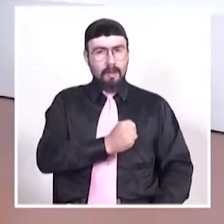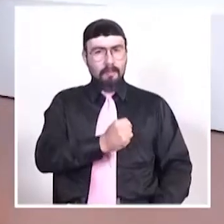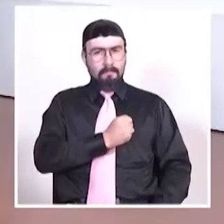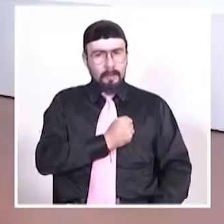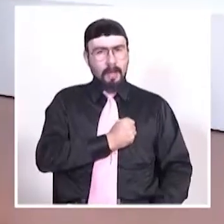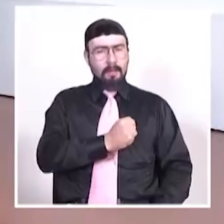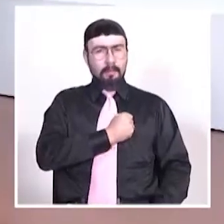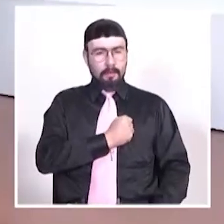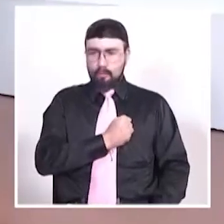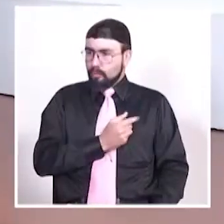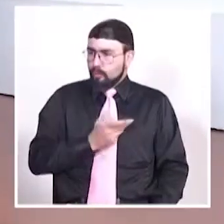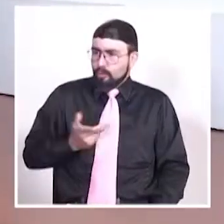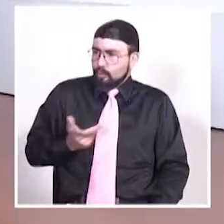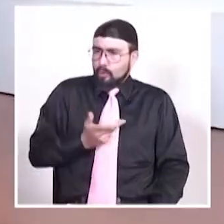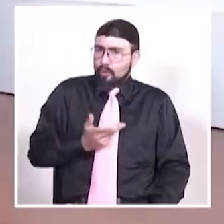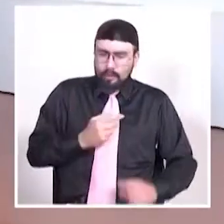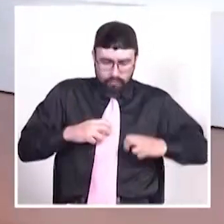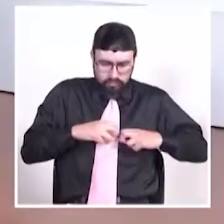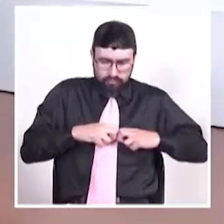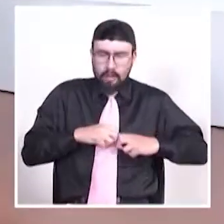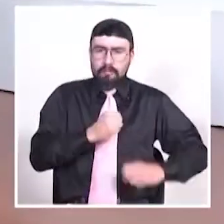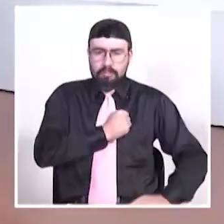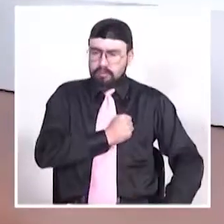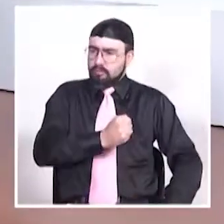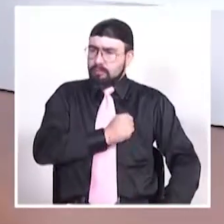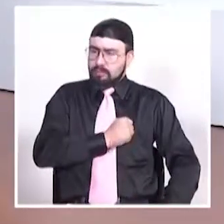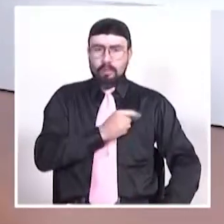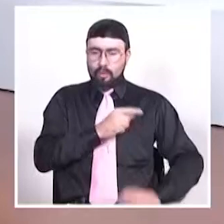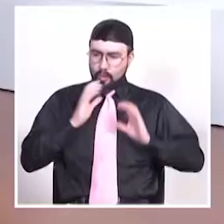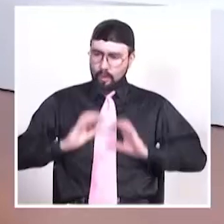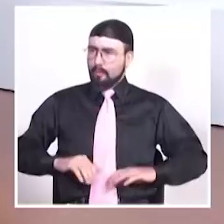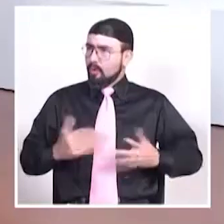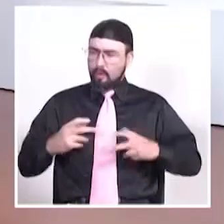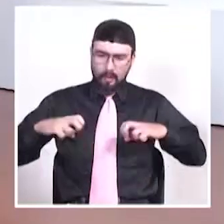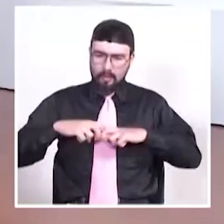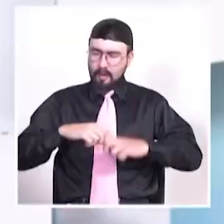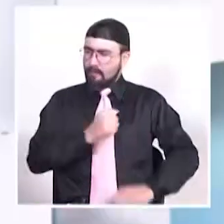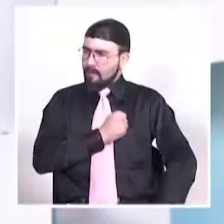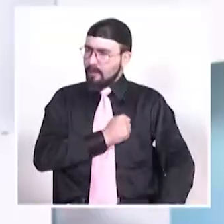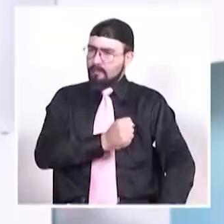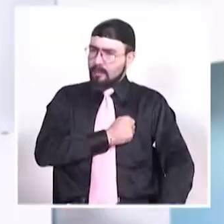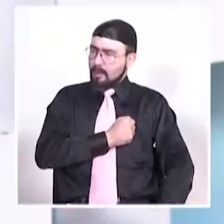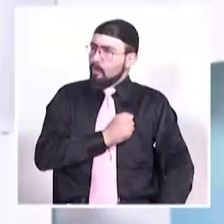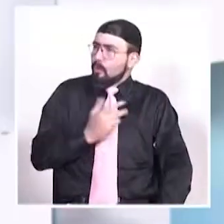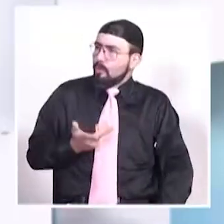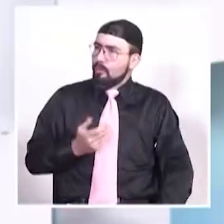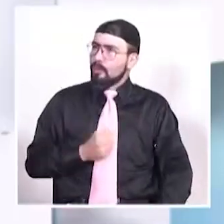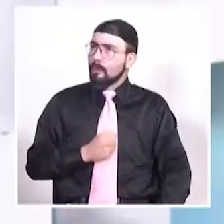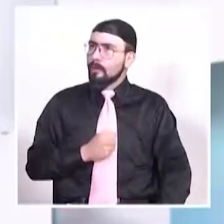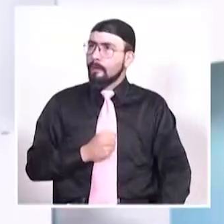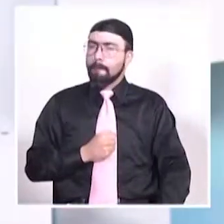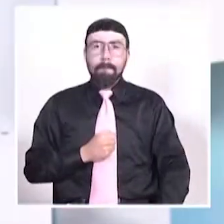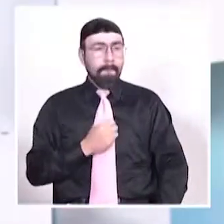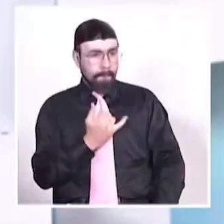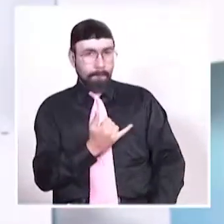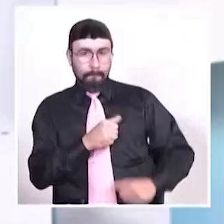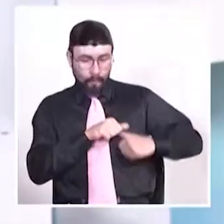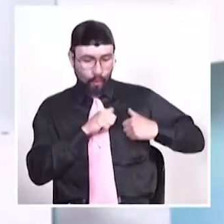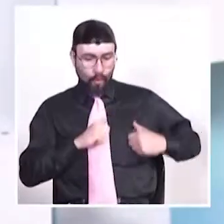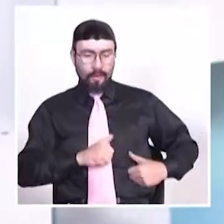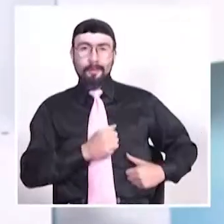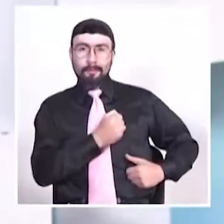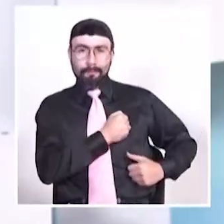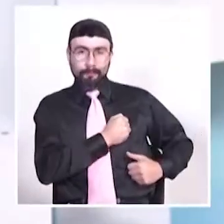¿De dónde sale? ¿Cómo produce el cuerpo esa energía? A ver, el corazón está dentro